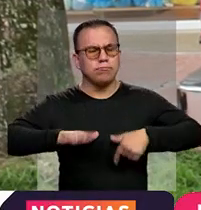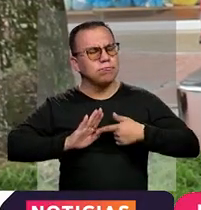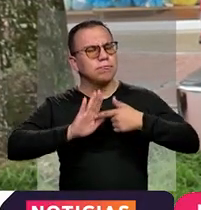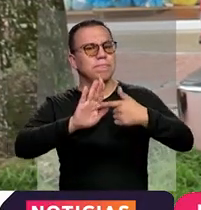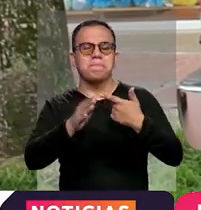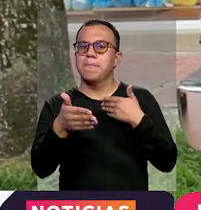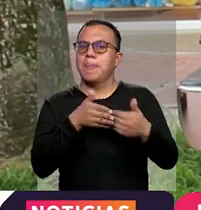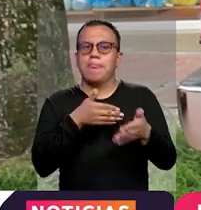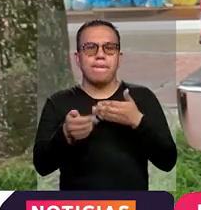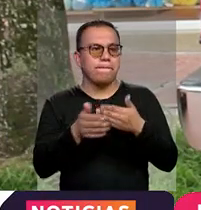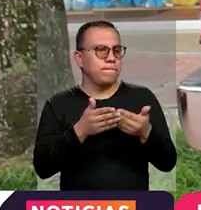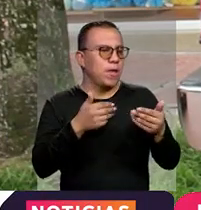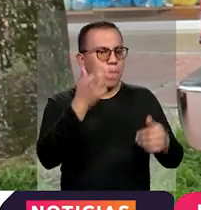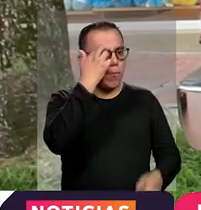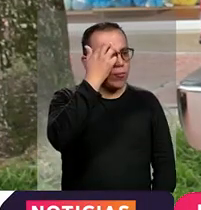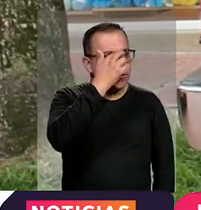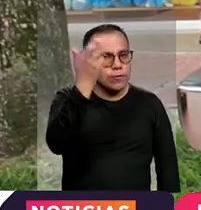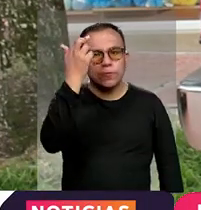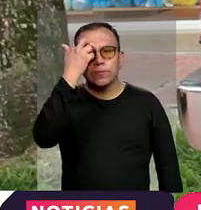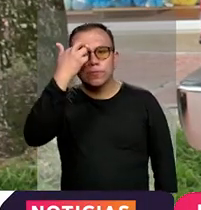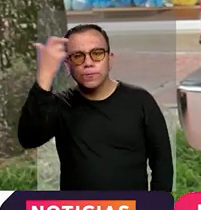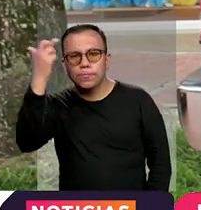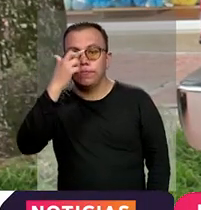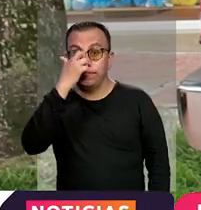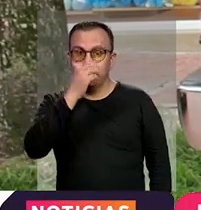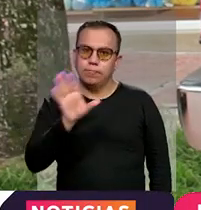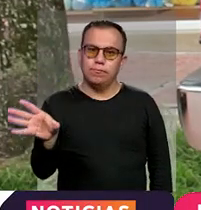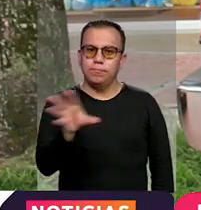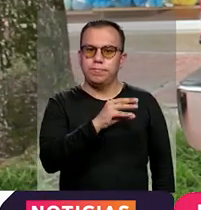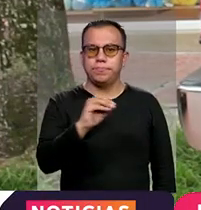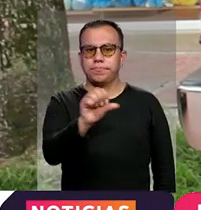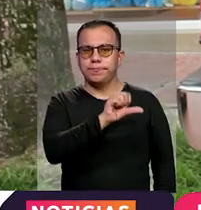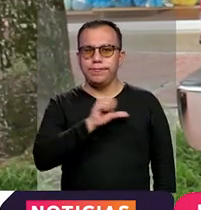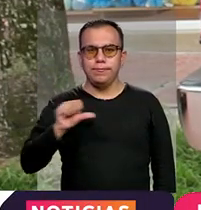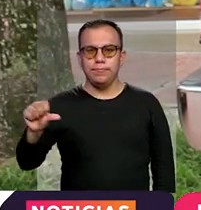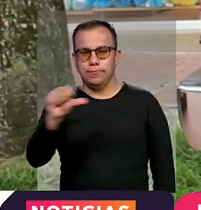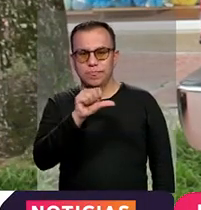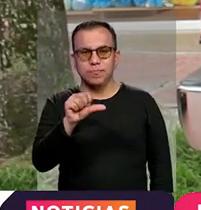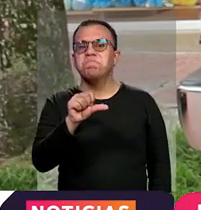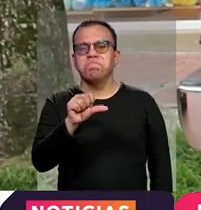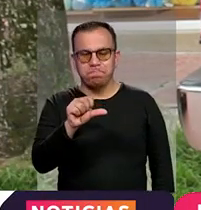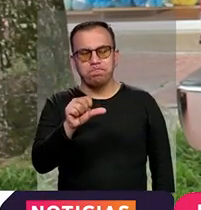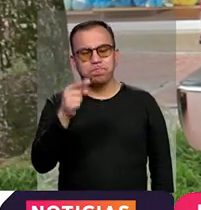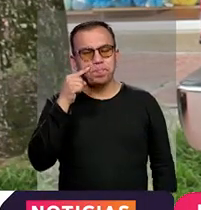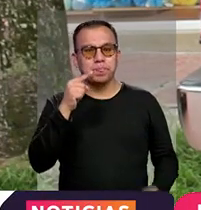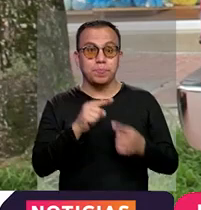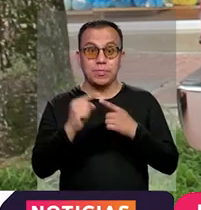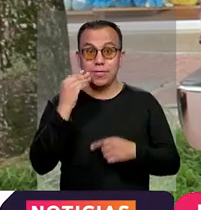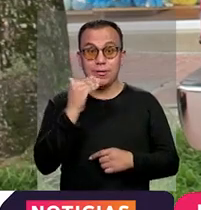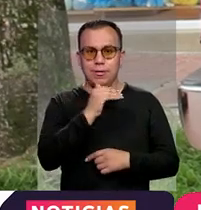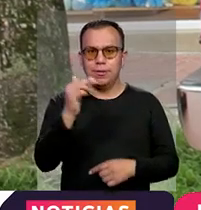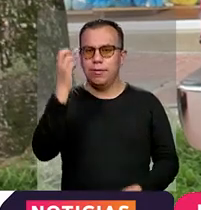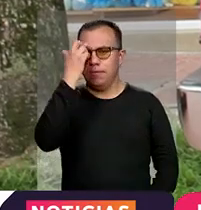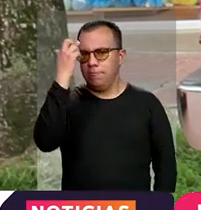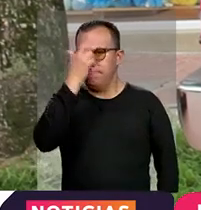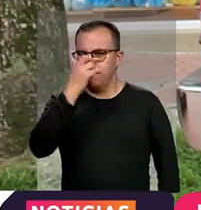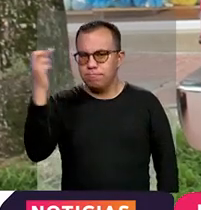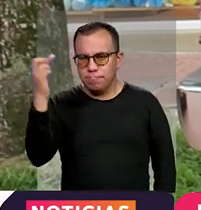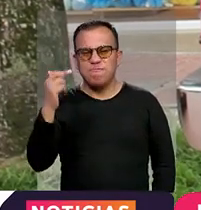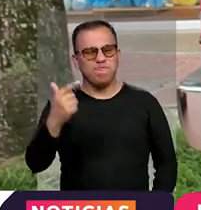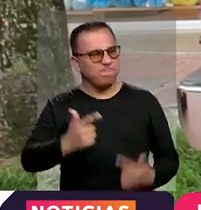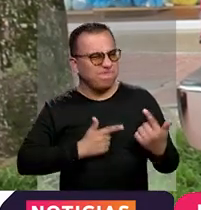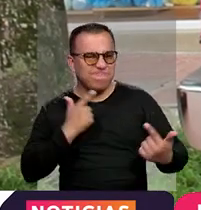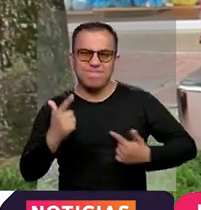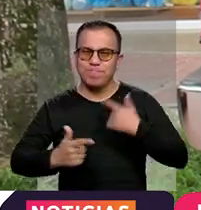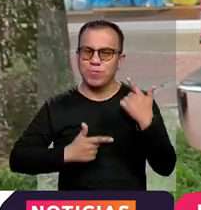sin importar a qué profesión nos dediquemos, todas somos unas mujeres profesionales,